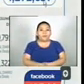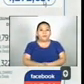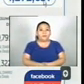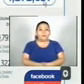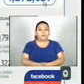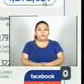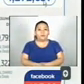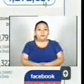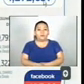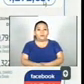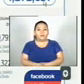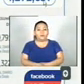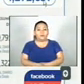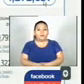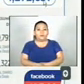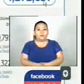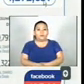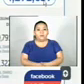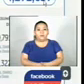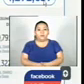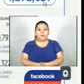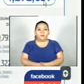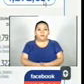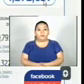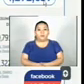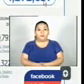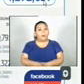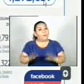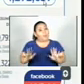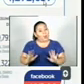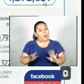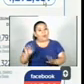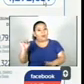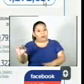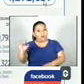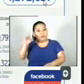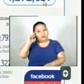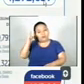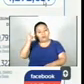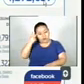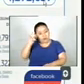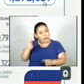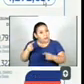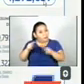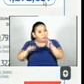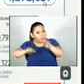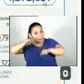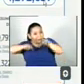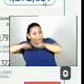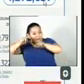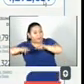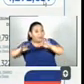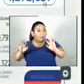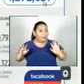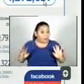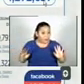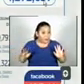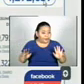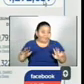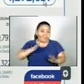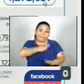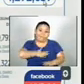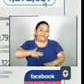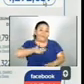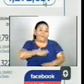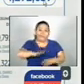que son 4,5 millones de salvadoreños. Pero como siempre, esto es un esquema que continúa avanzando, pero lastimosamente